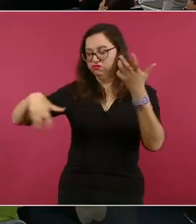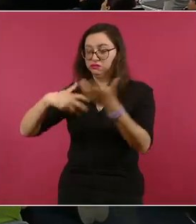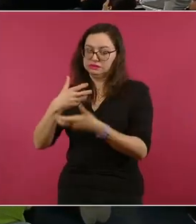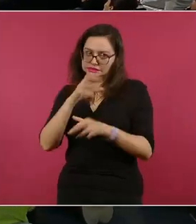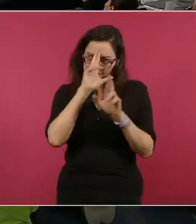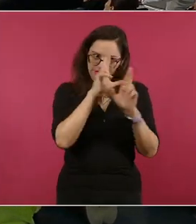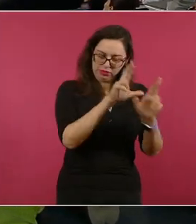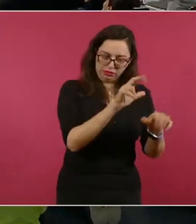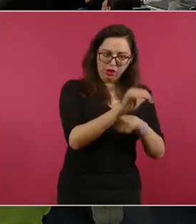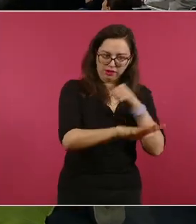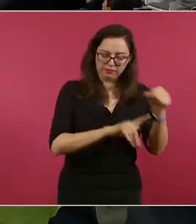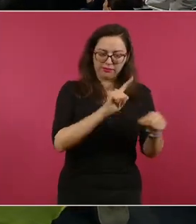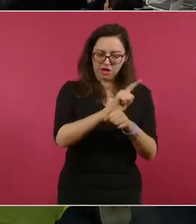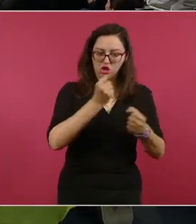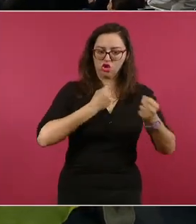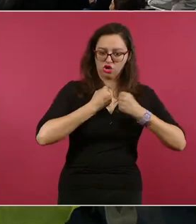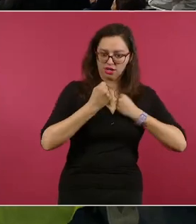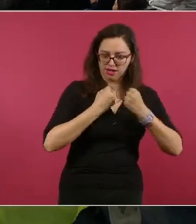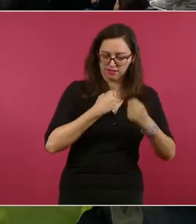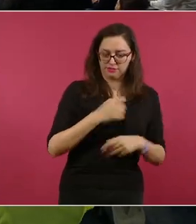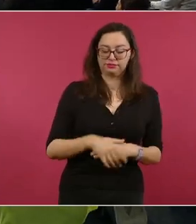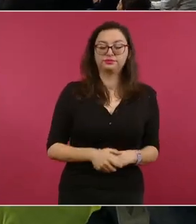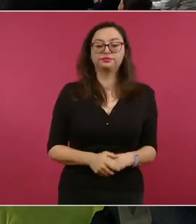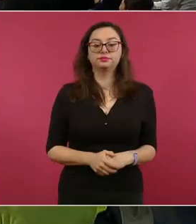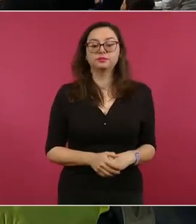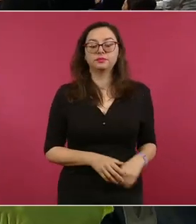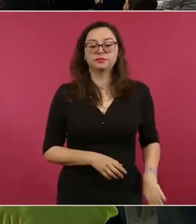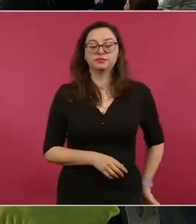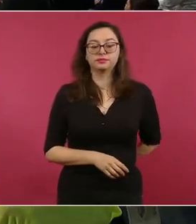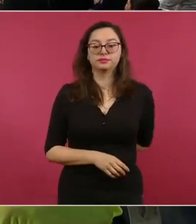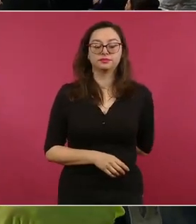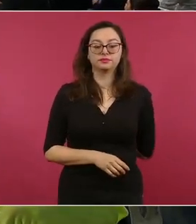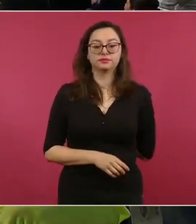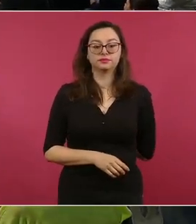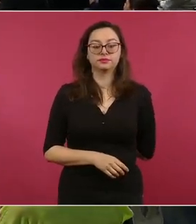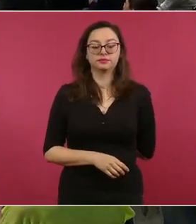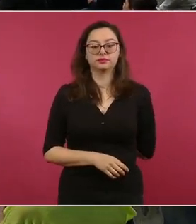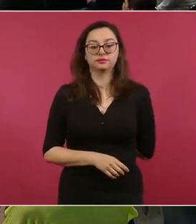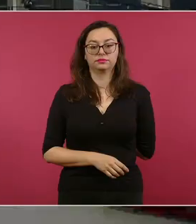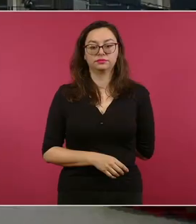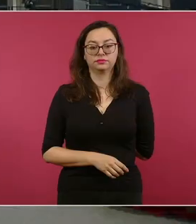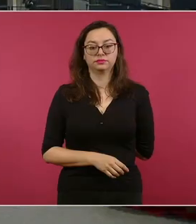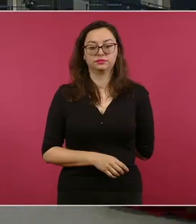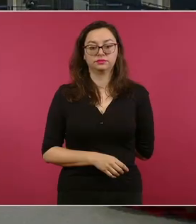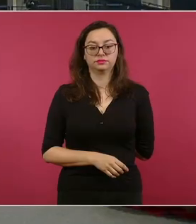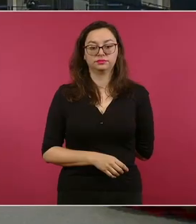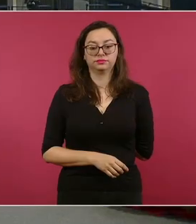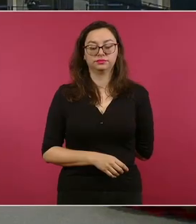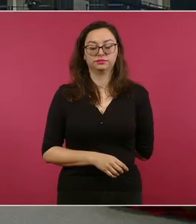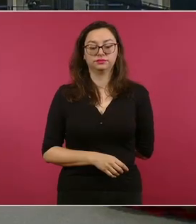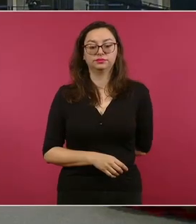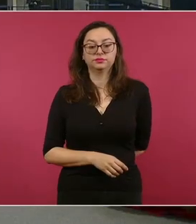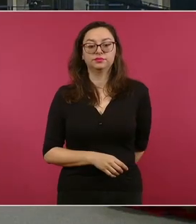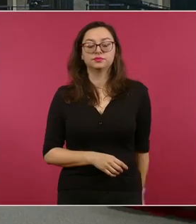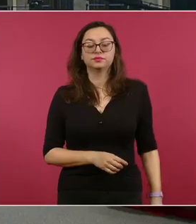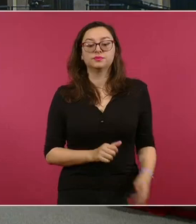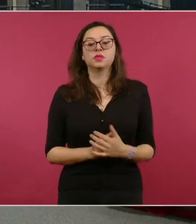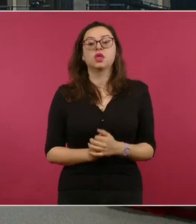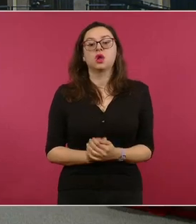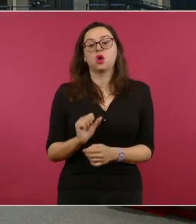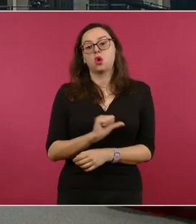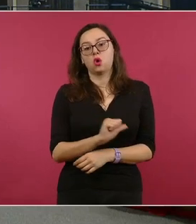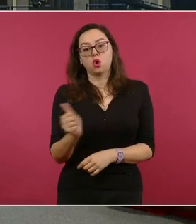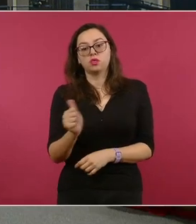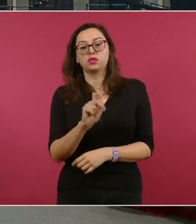En otra pregunta ya, señor presidente, en otra pregunta, presidente, y en otro tema también,